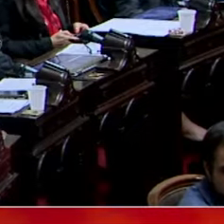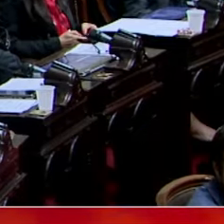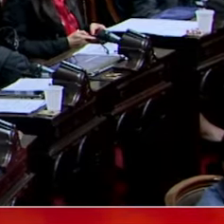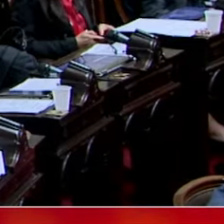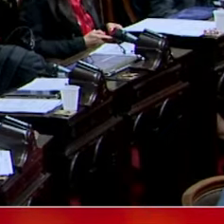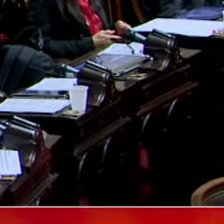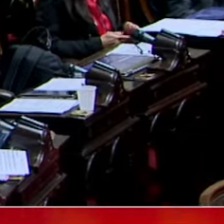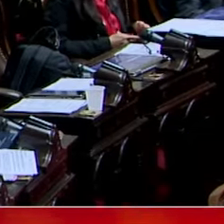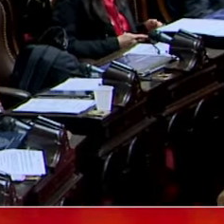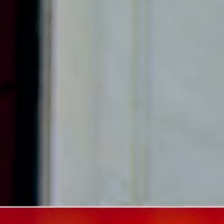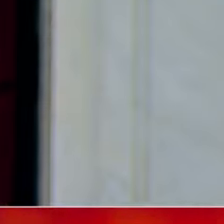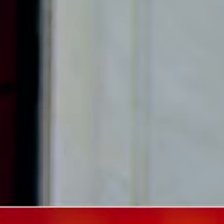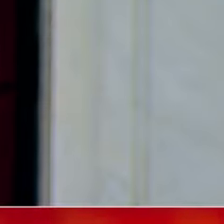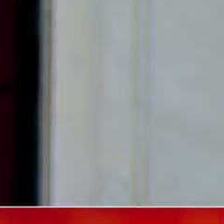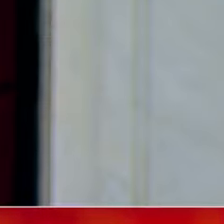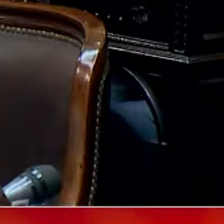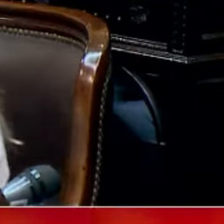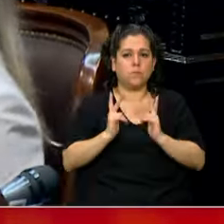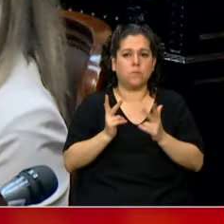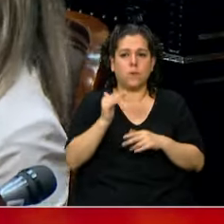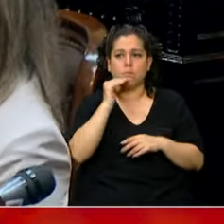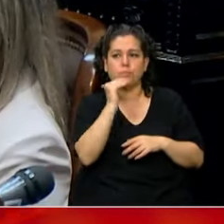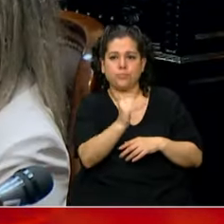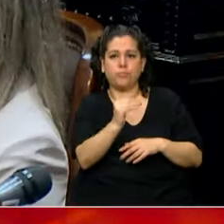avva voz diputada